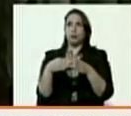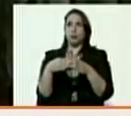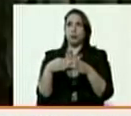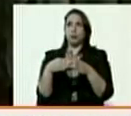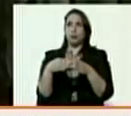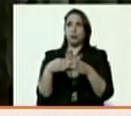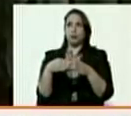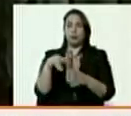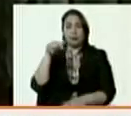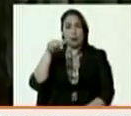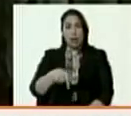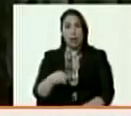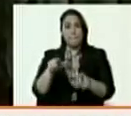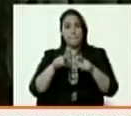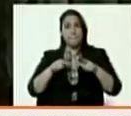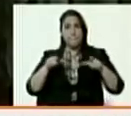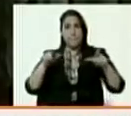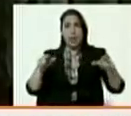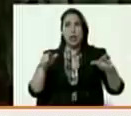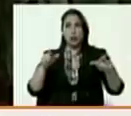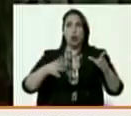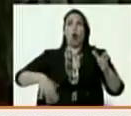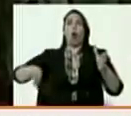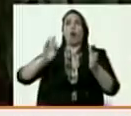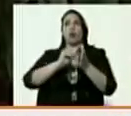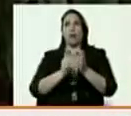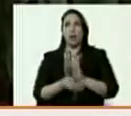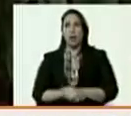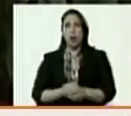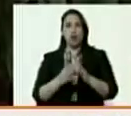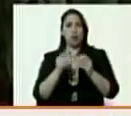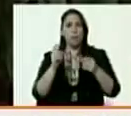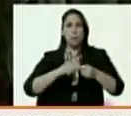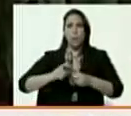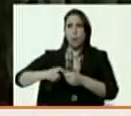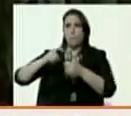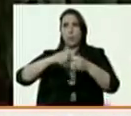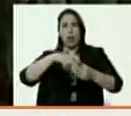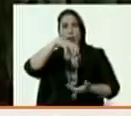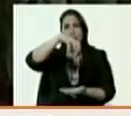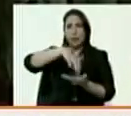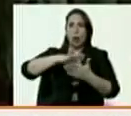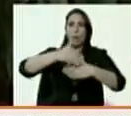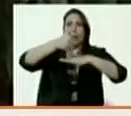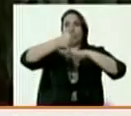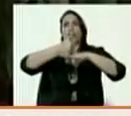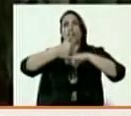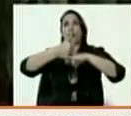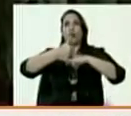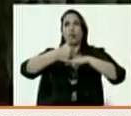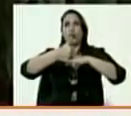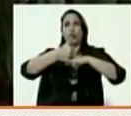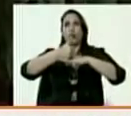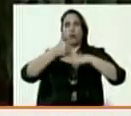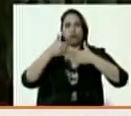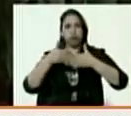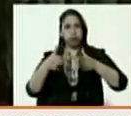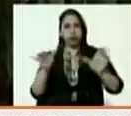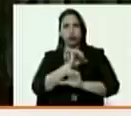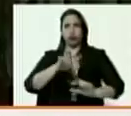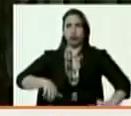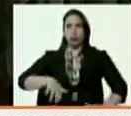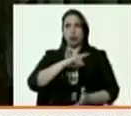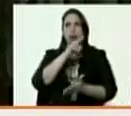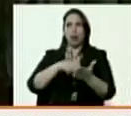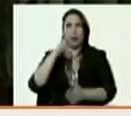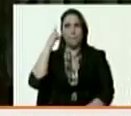en este espacio nuevamente todos los integrantes del Estado Mayor Superior Ampliado de la Fuerza Armada Nacional Bolivariana